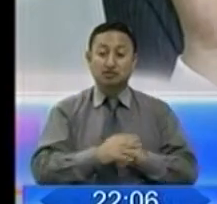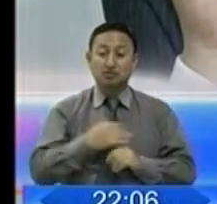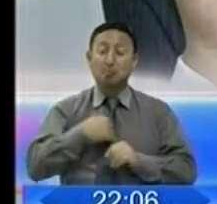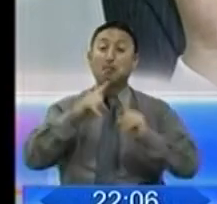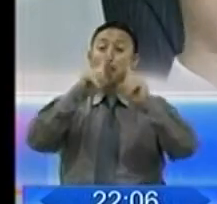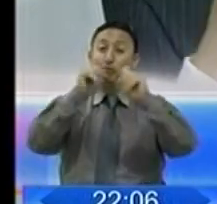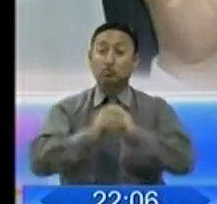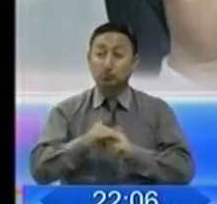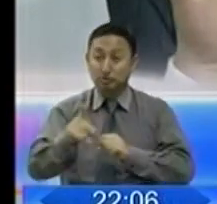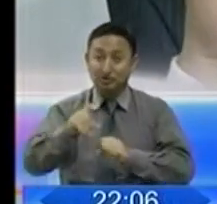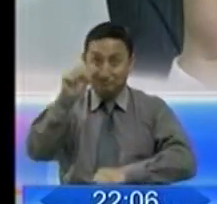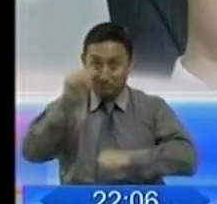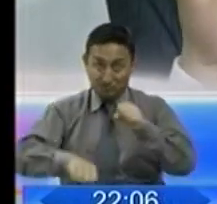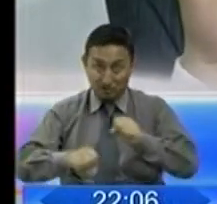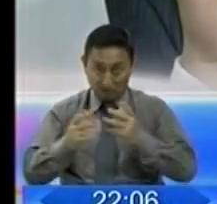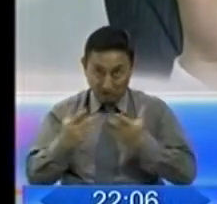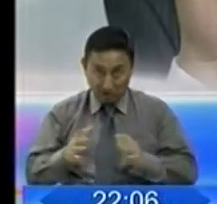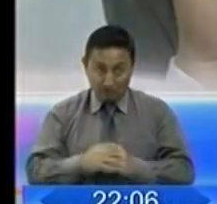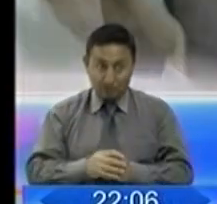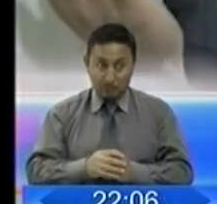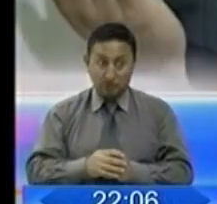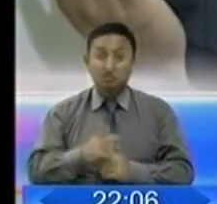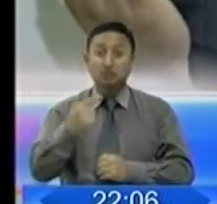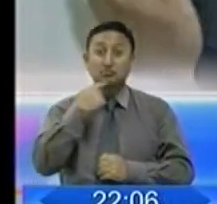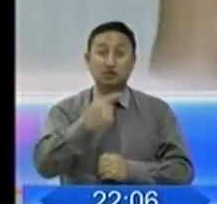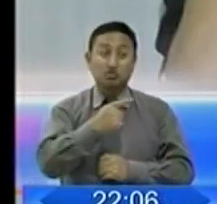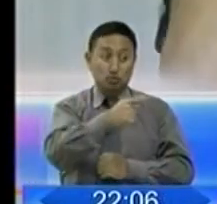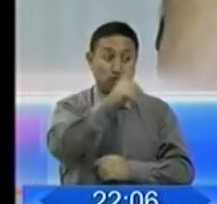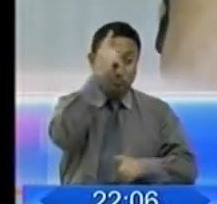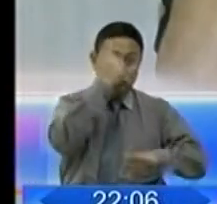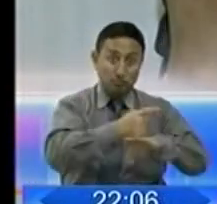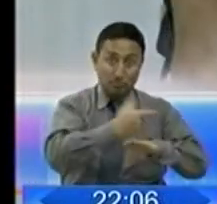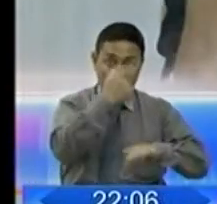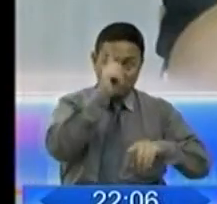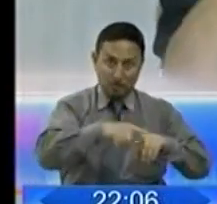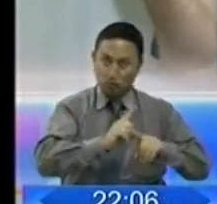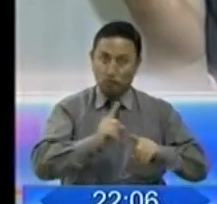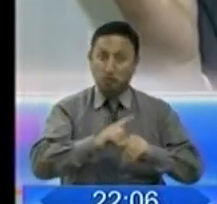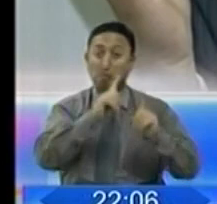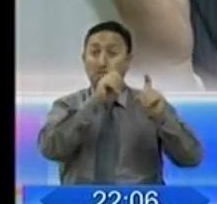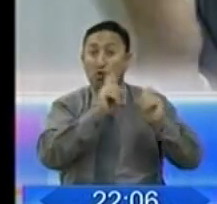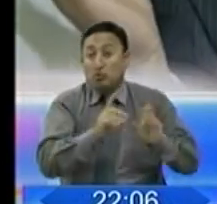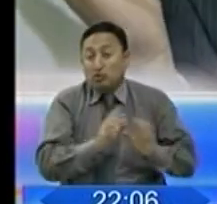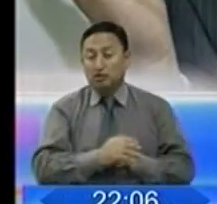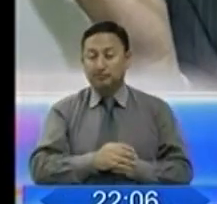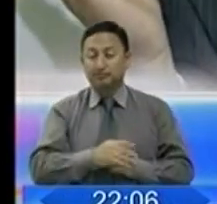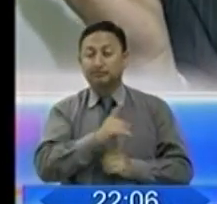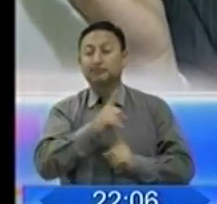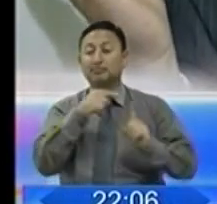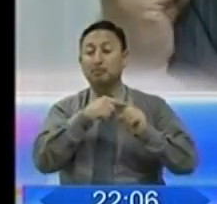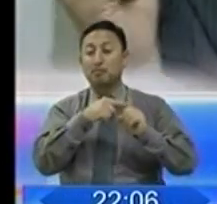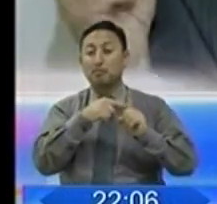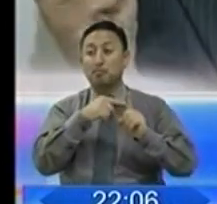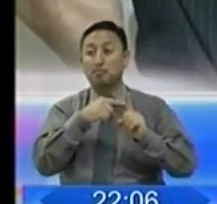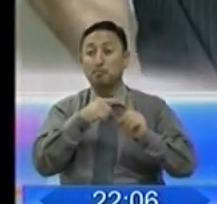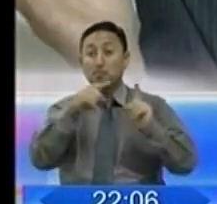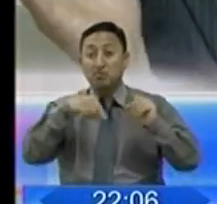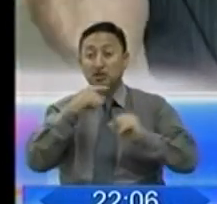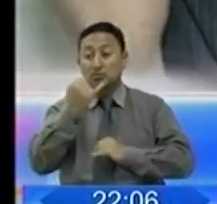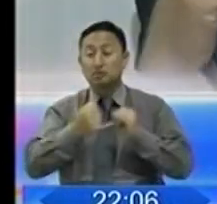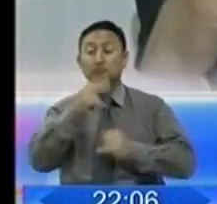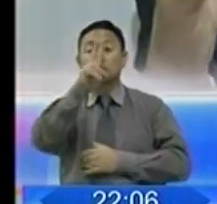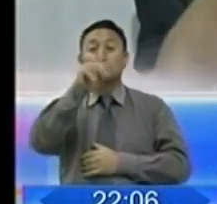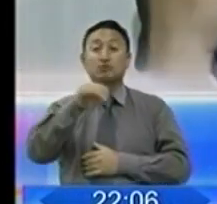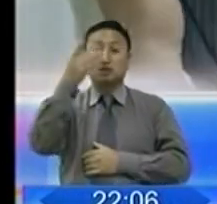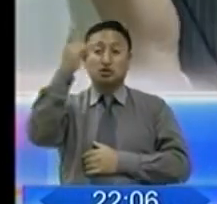o no la información, no dijo que le ha dicho que destruya. La señora Martínez, así como tiene impulsos a finales del 2018 de escribir lo